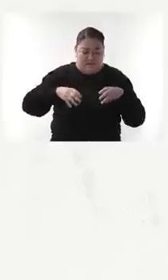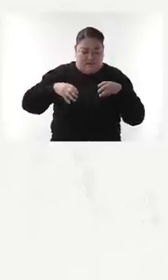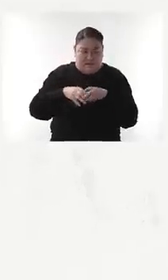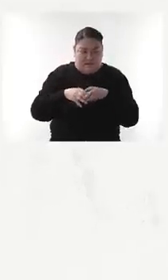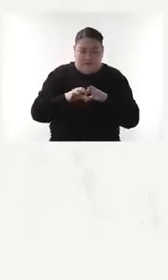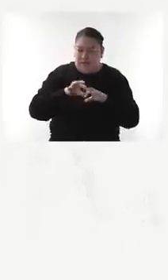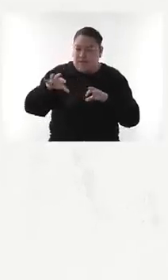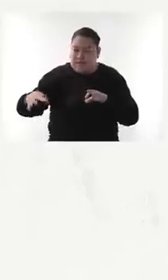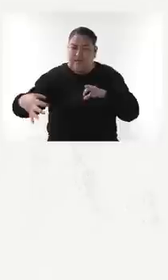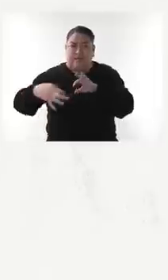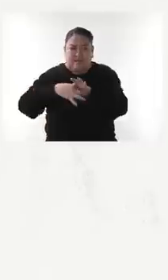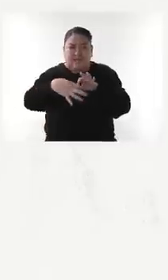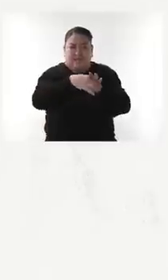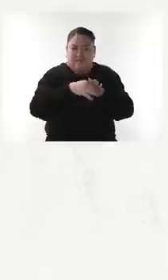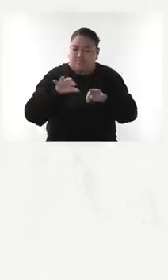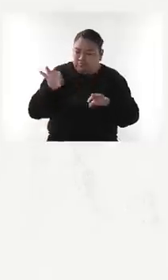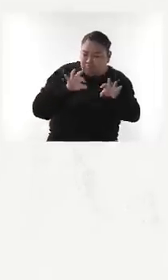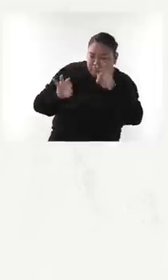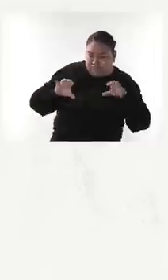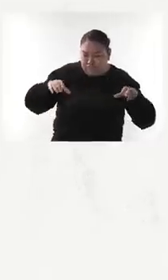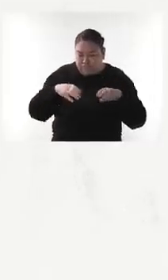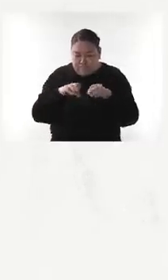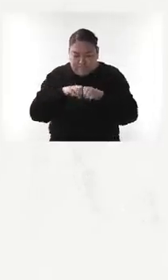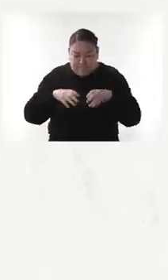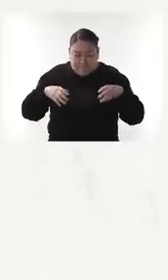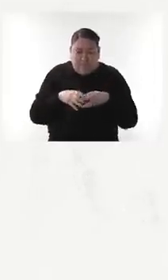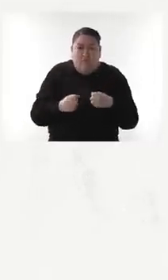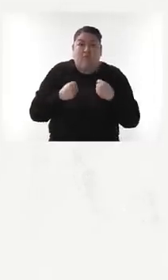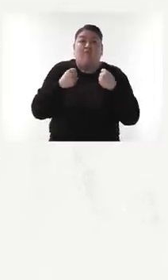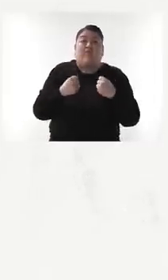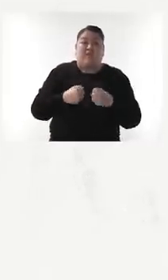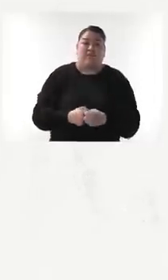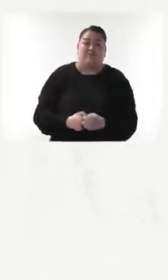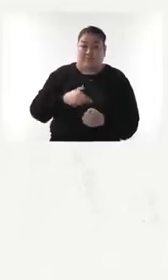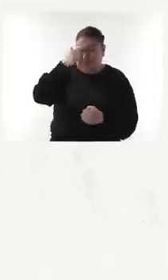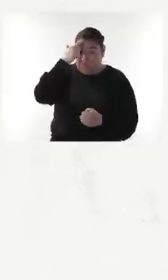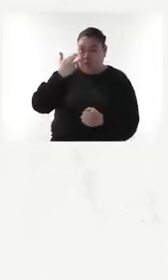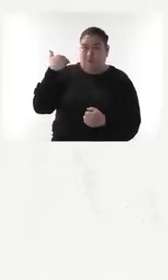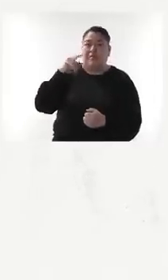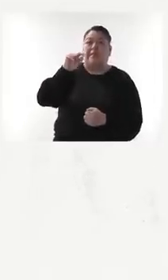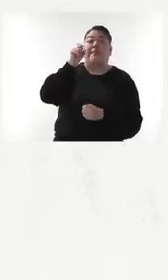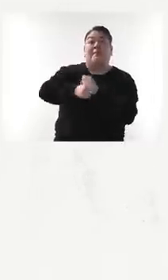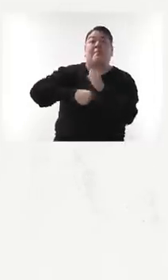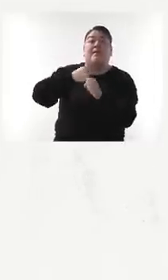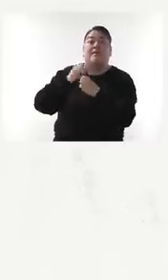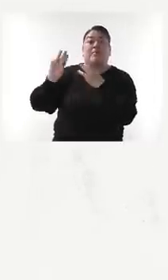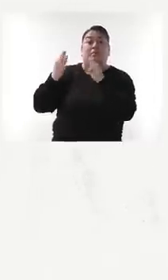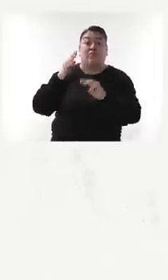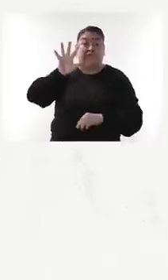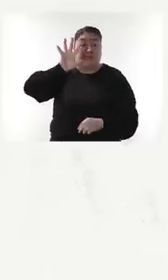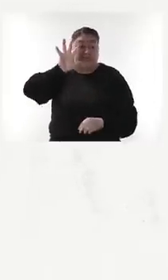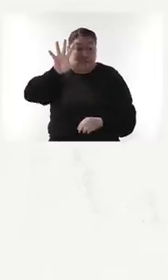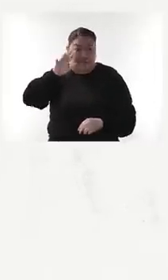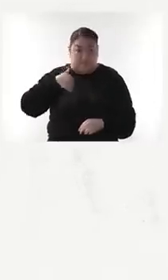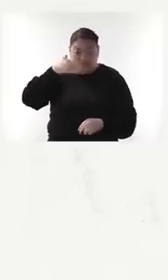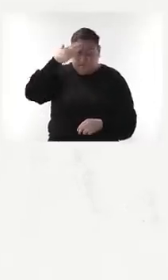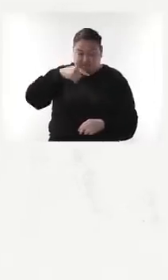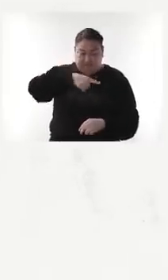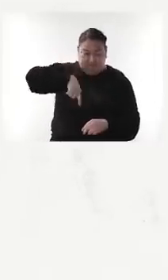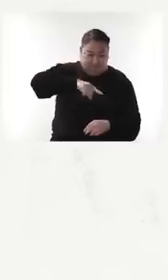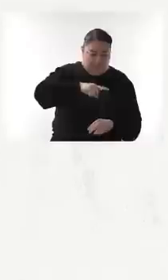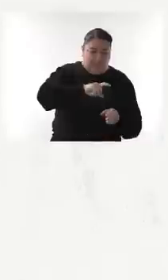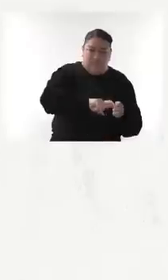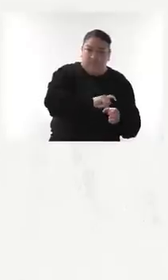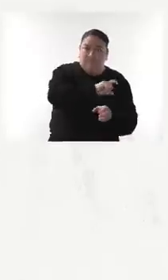están aprovechando mucho. Por otro lado, en los últimos 5 mundiales, por lo menos se generó un jugador de